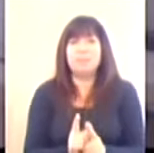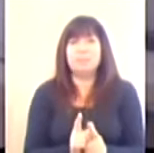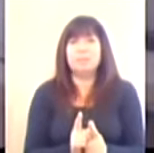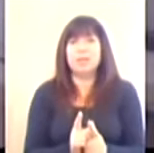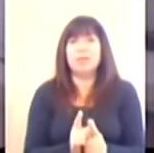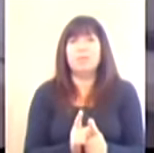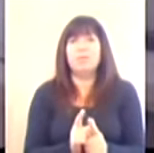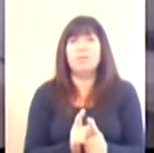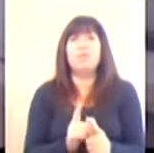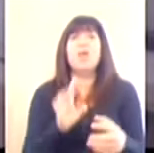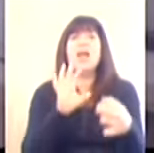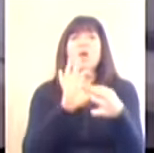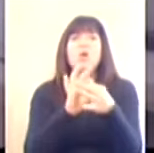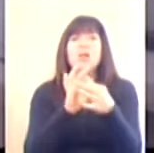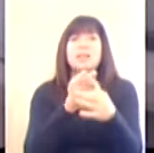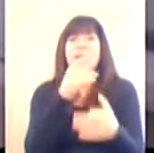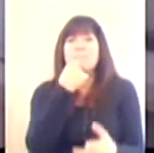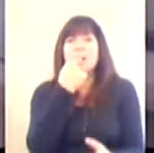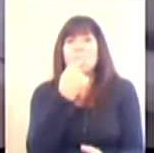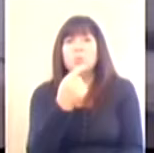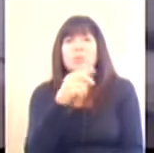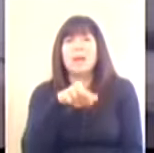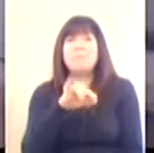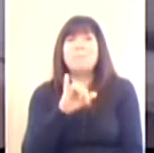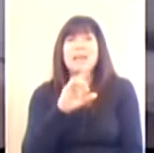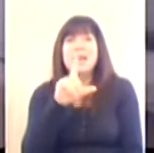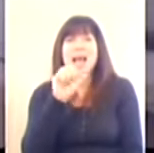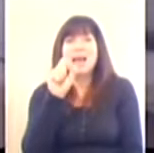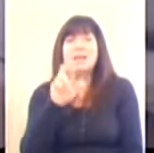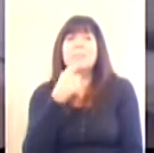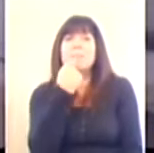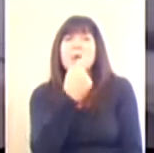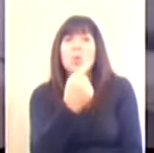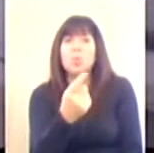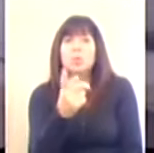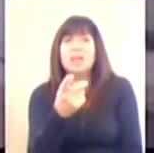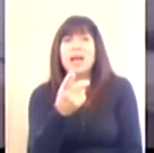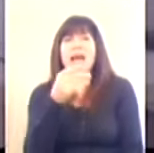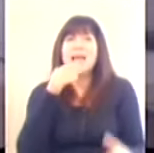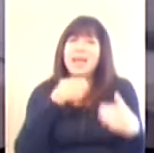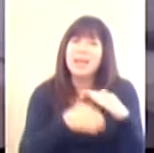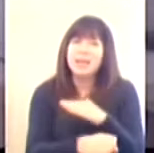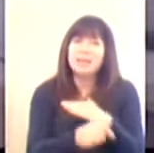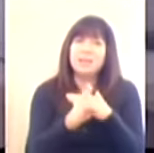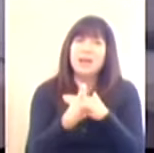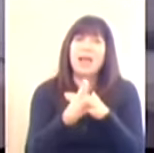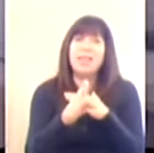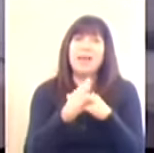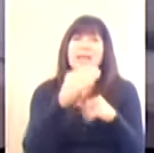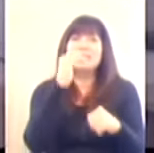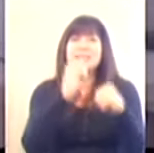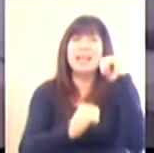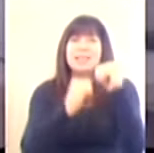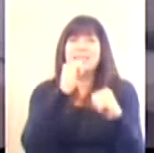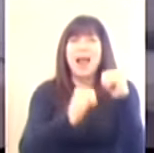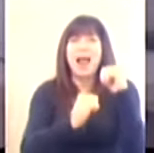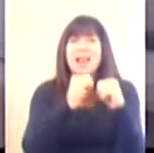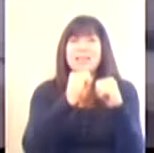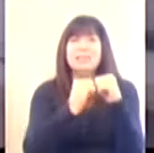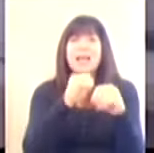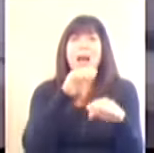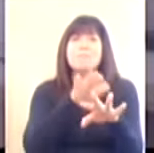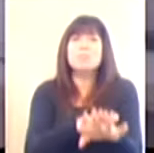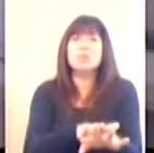voy a conectar con una pregunta que hace Dylan Castro, que pregunta sobre la entrada de centrales de respaldo al sistema,